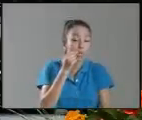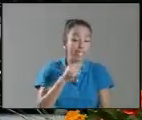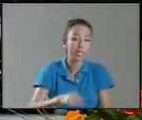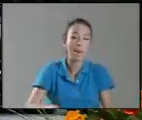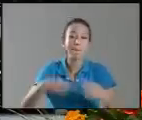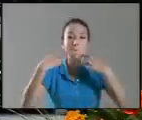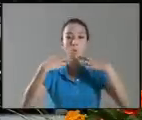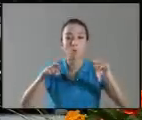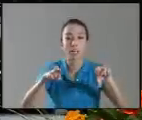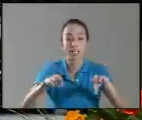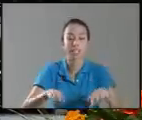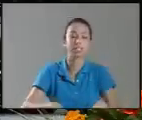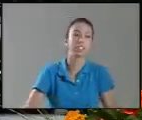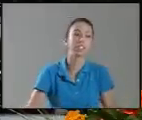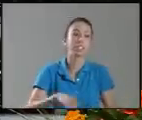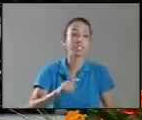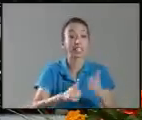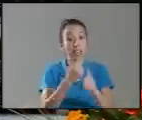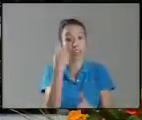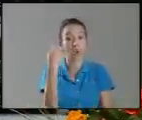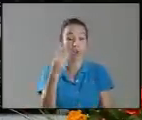¿cómo es el hombre?